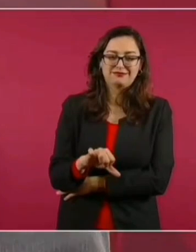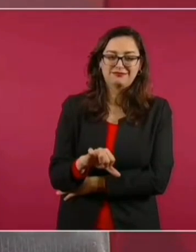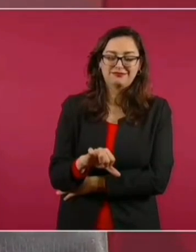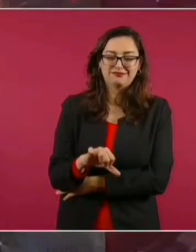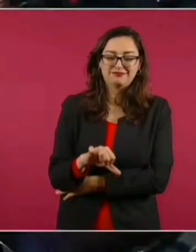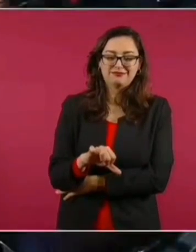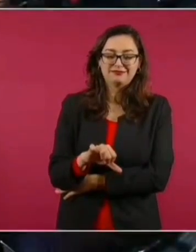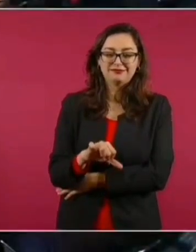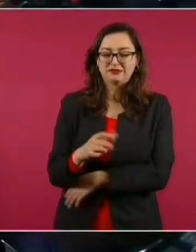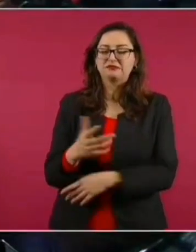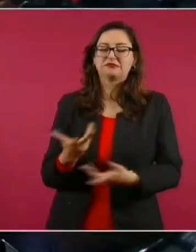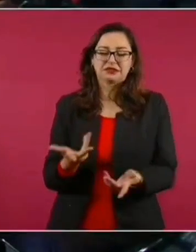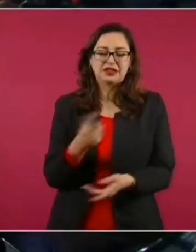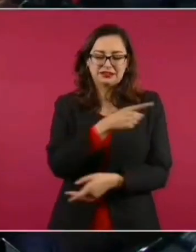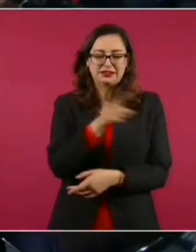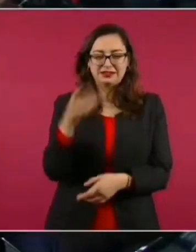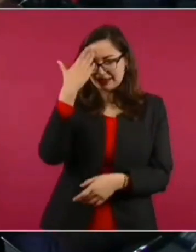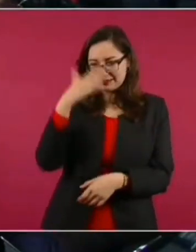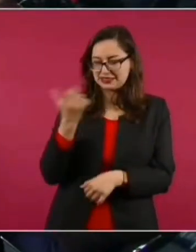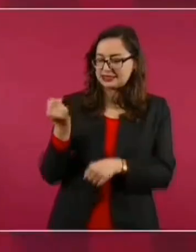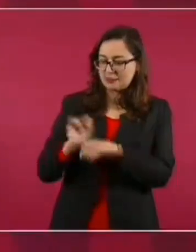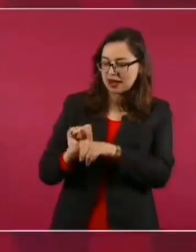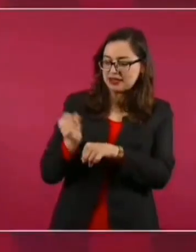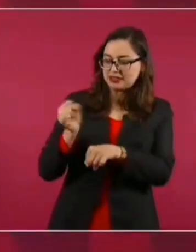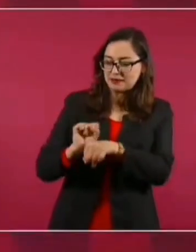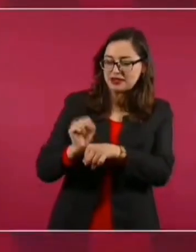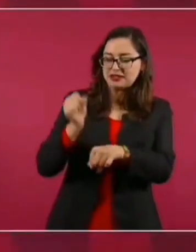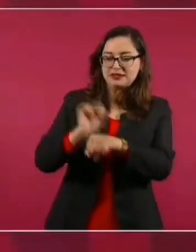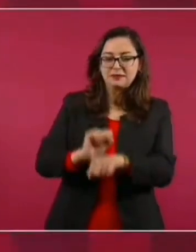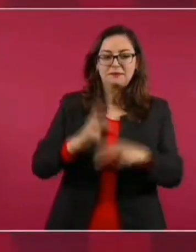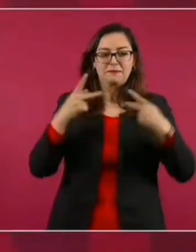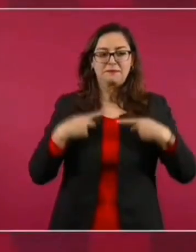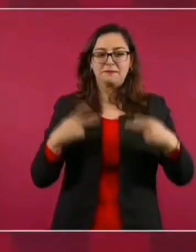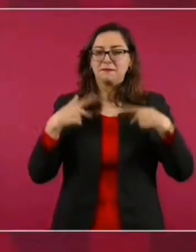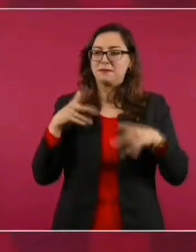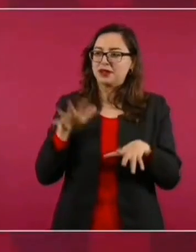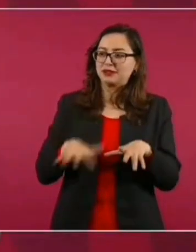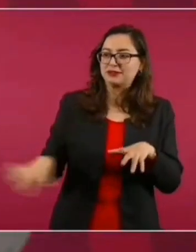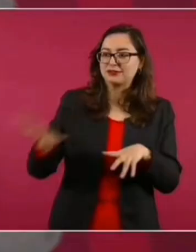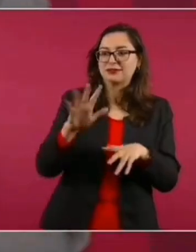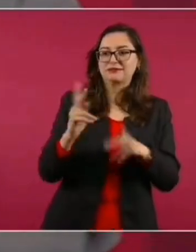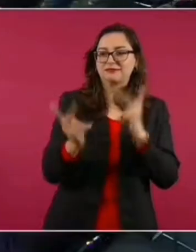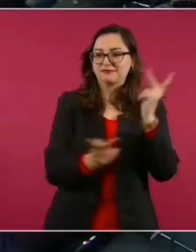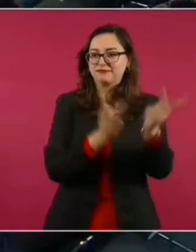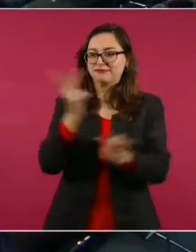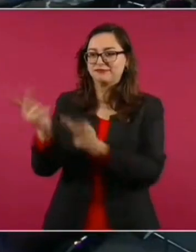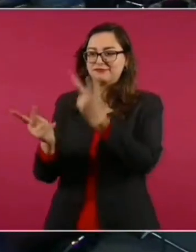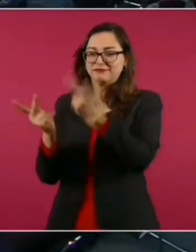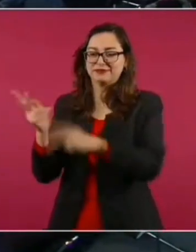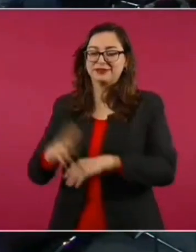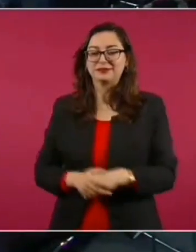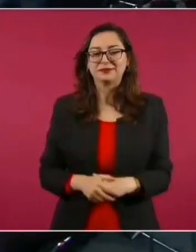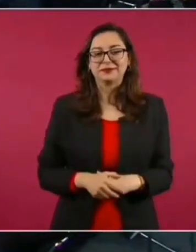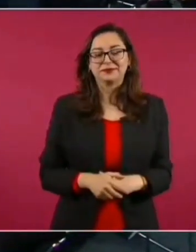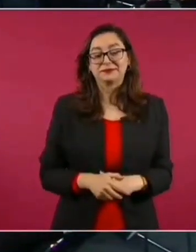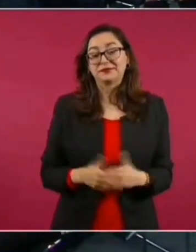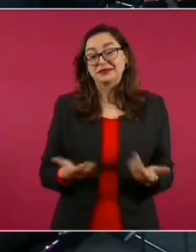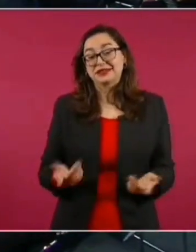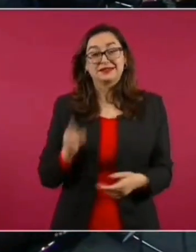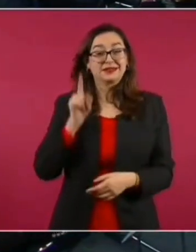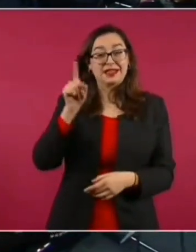la que hacen semanal. No le llego todavía a Modi, pero miren cómo